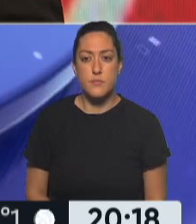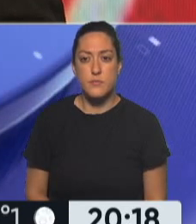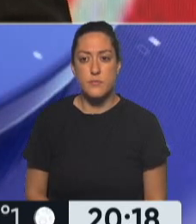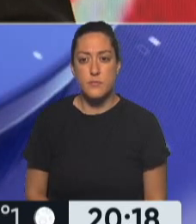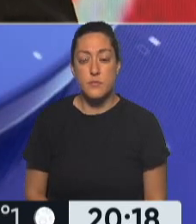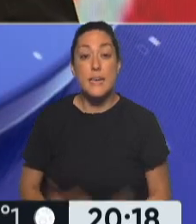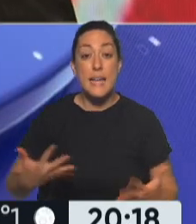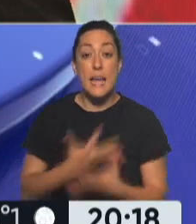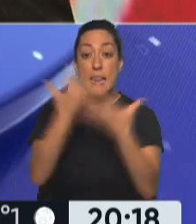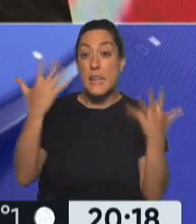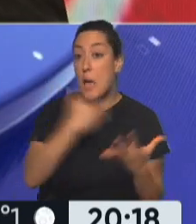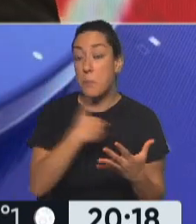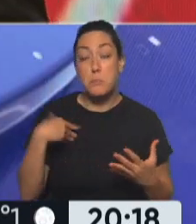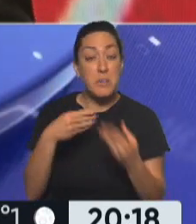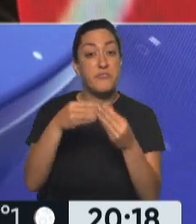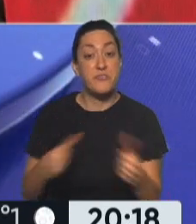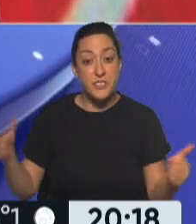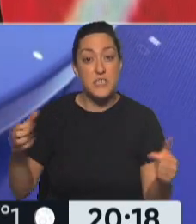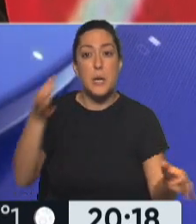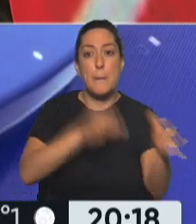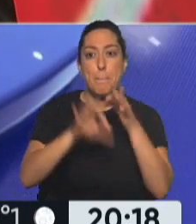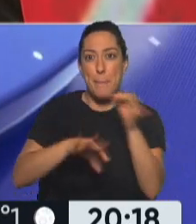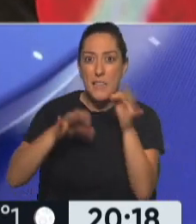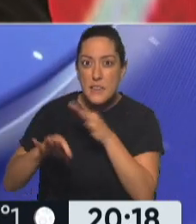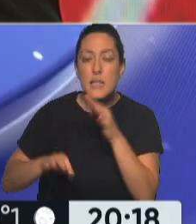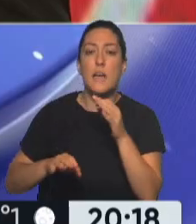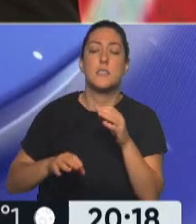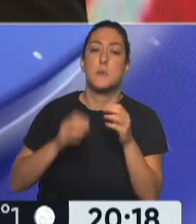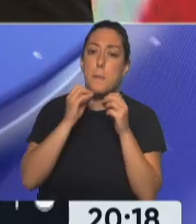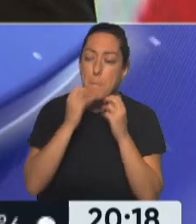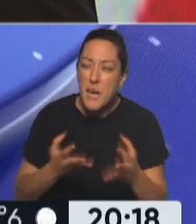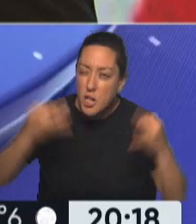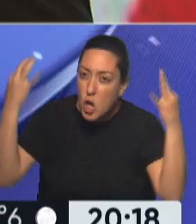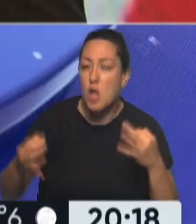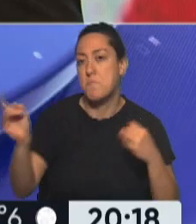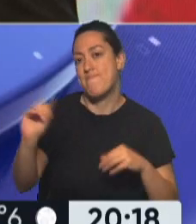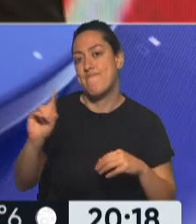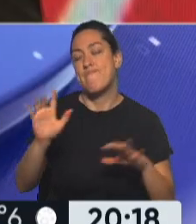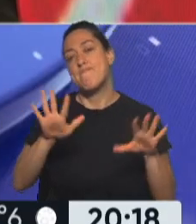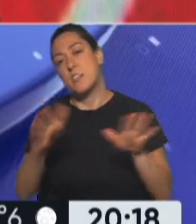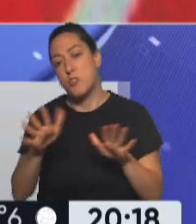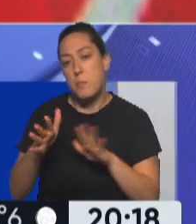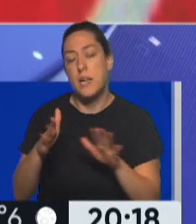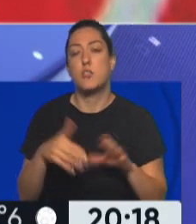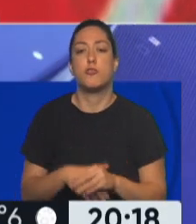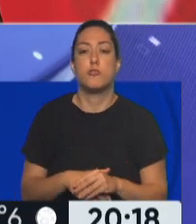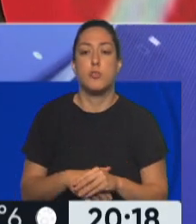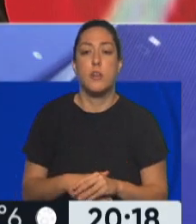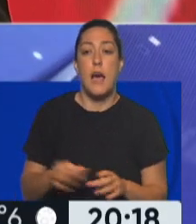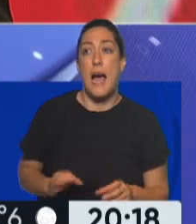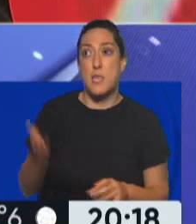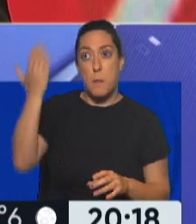Pasó el Día de la Madre y si bien las ventas no lograron repuntar, mostraron una leve disminución en su caída respecto al